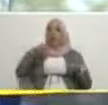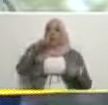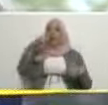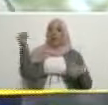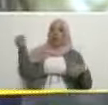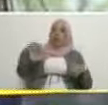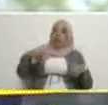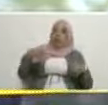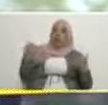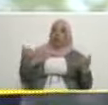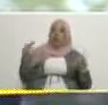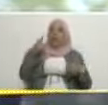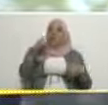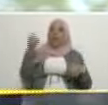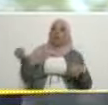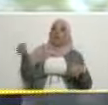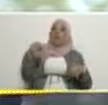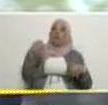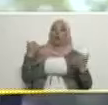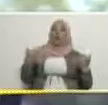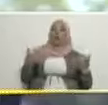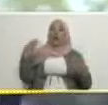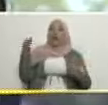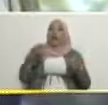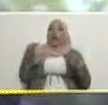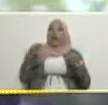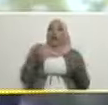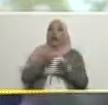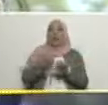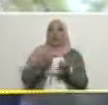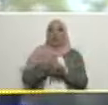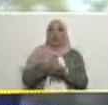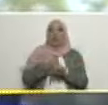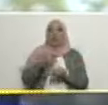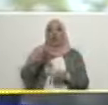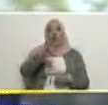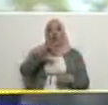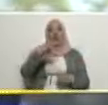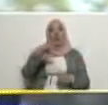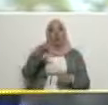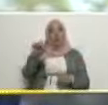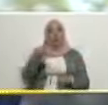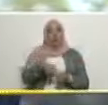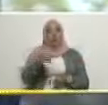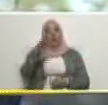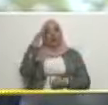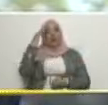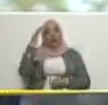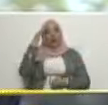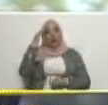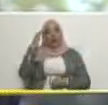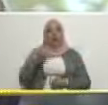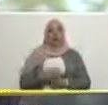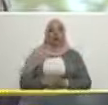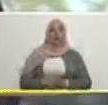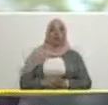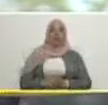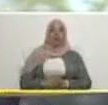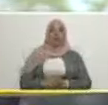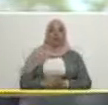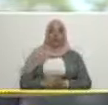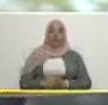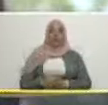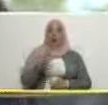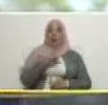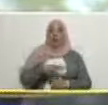Maduro, con Maduro Más, donde estaremos dando los detalles de lo que será Lucash. Como ustedes lo decía ese día que lanzamos